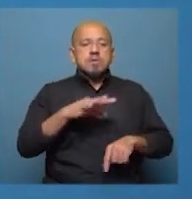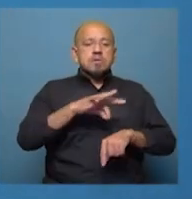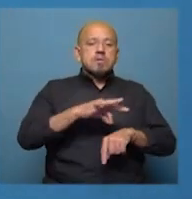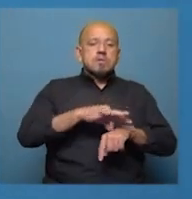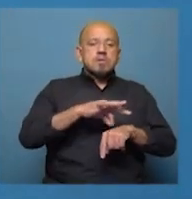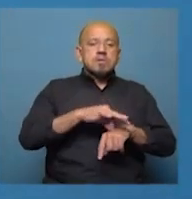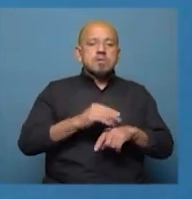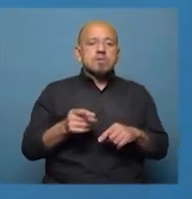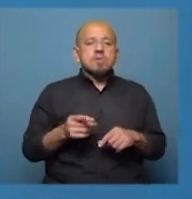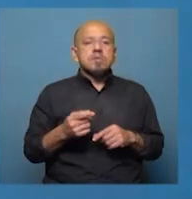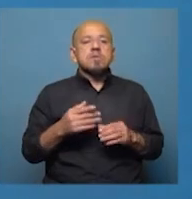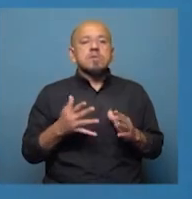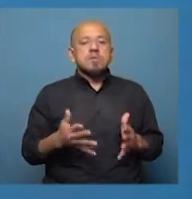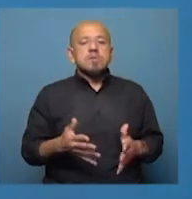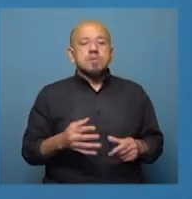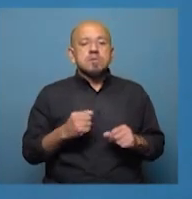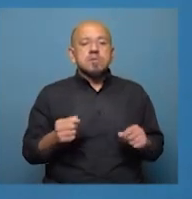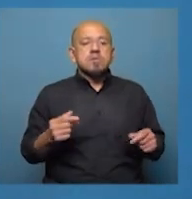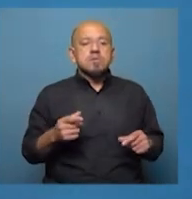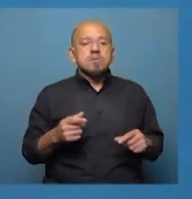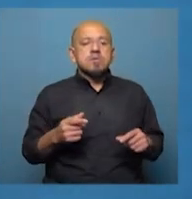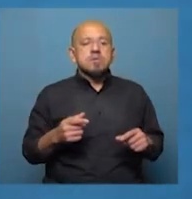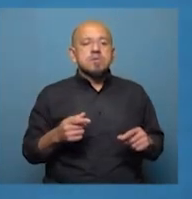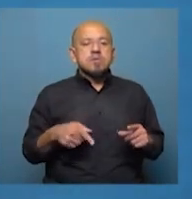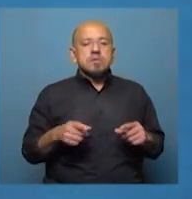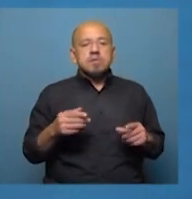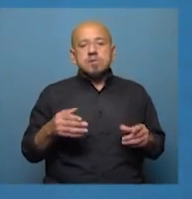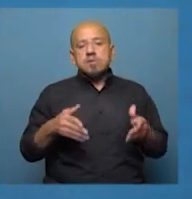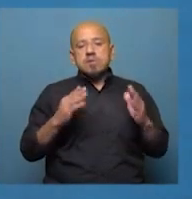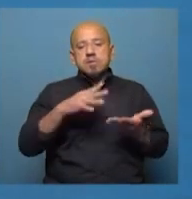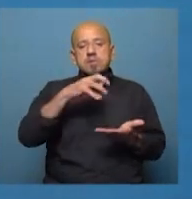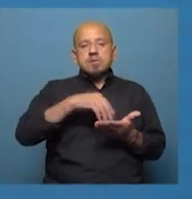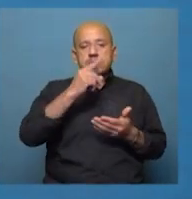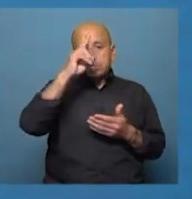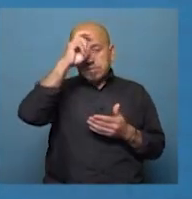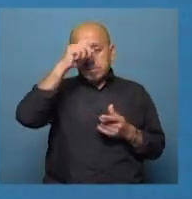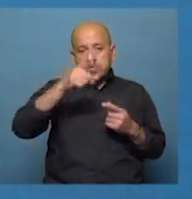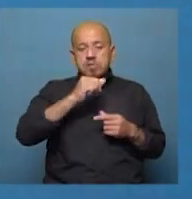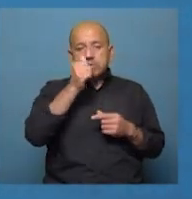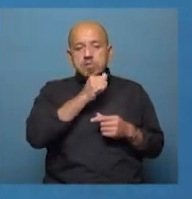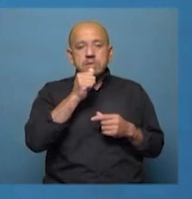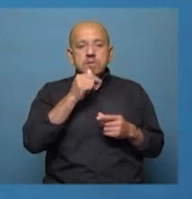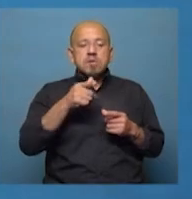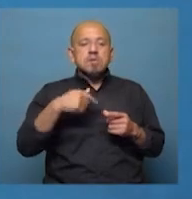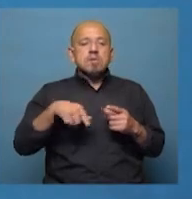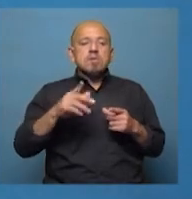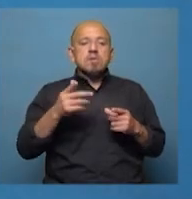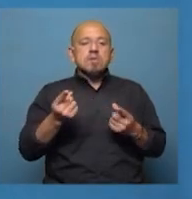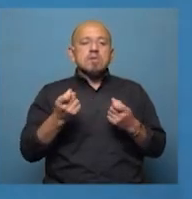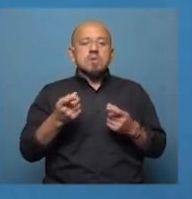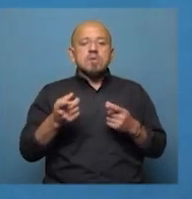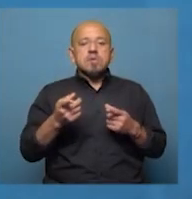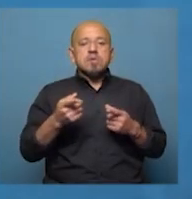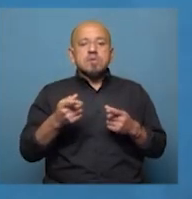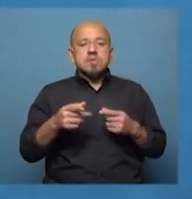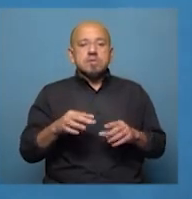equipamientos para poder transformarse el edificio en un hospital que dé soluciones a lo que necesita esa zona